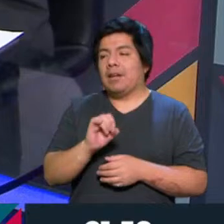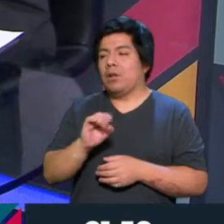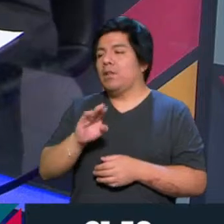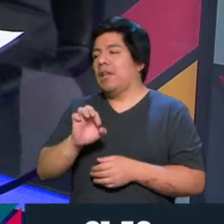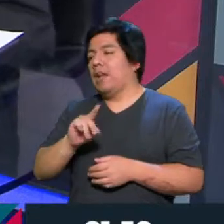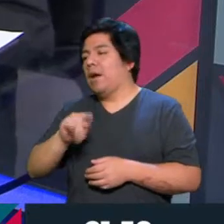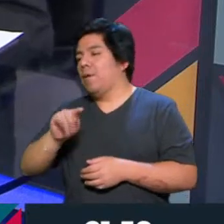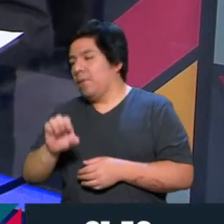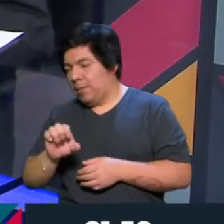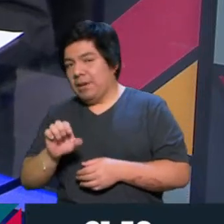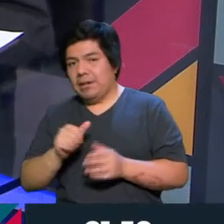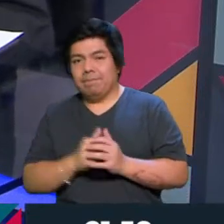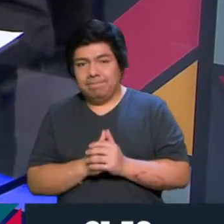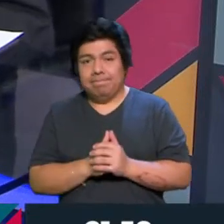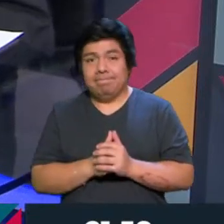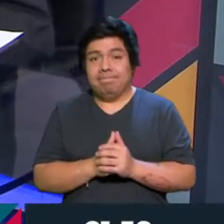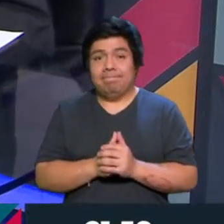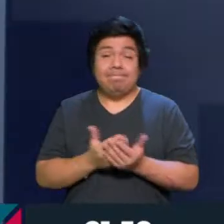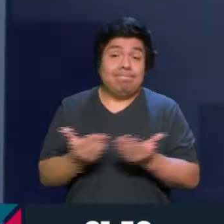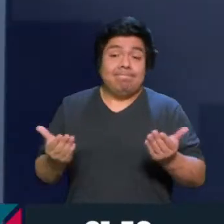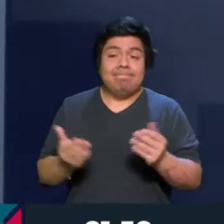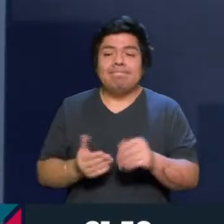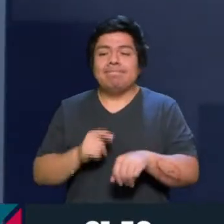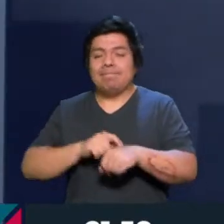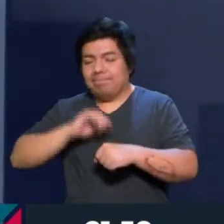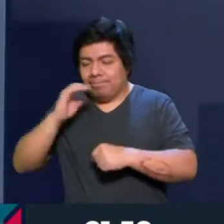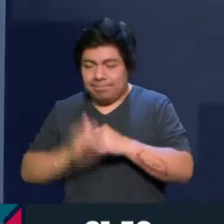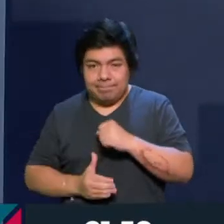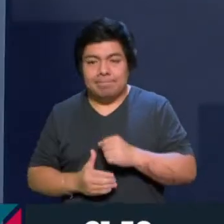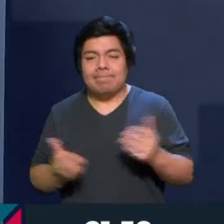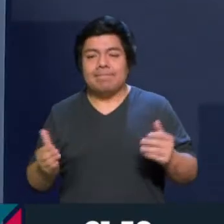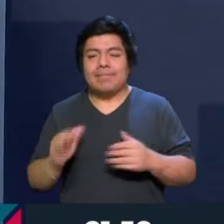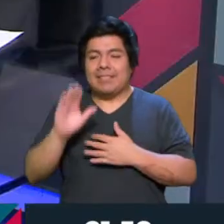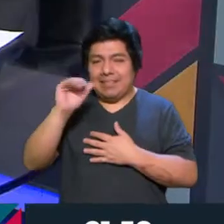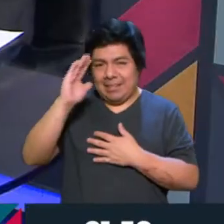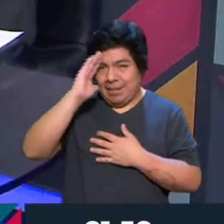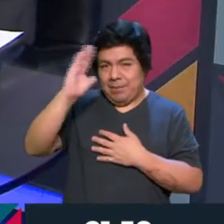perdóname, El Partido de la Muerte, y pues nosotros nos despedimos, es tiempo de despedirnos. Muchísimas gracias. Estamos, mi querido